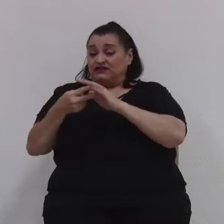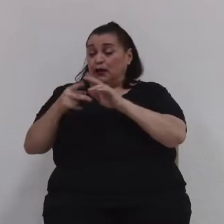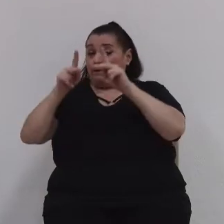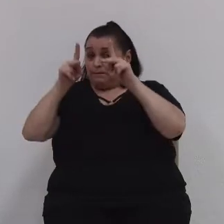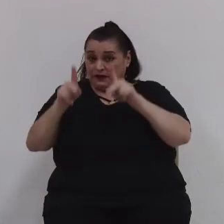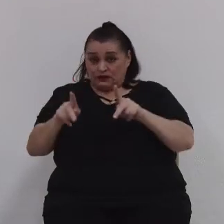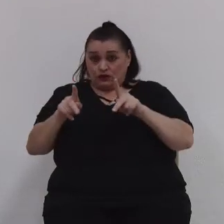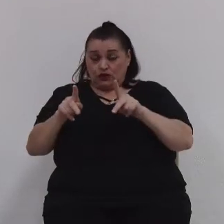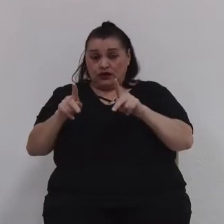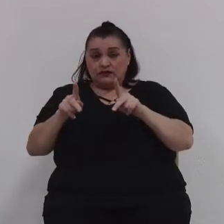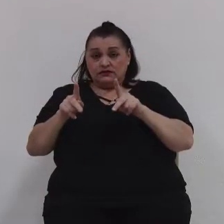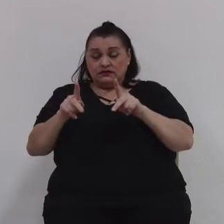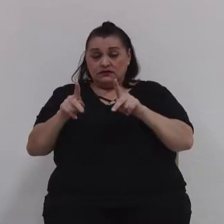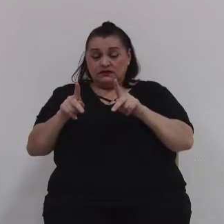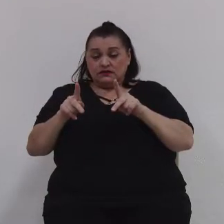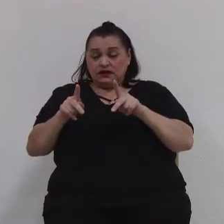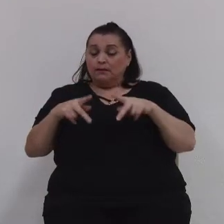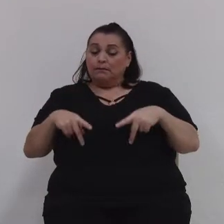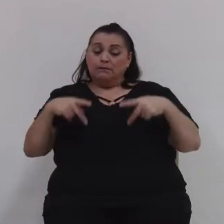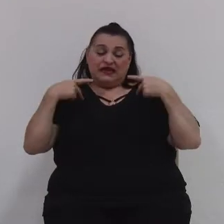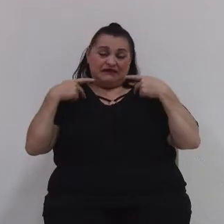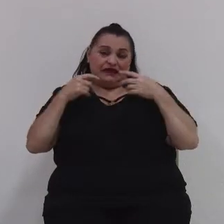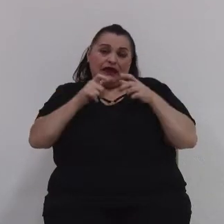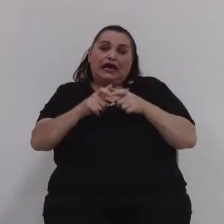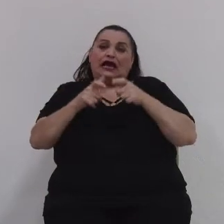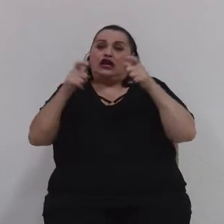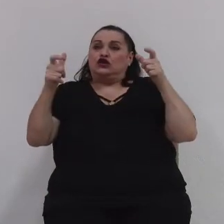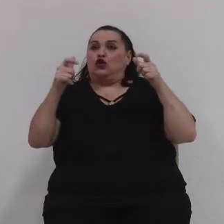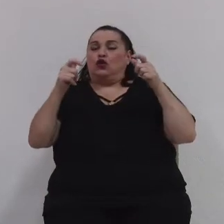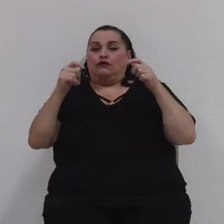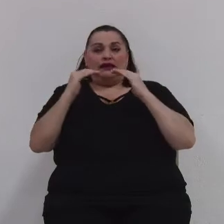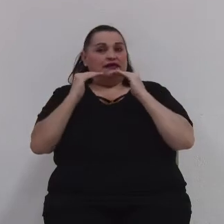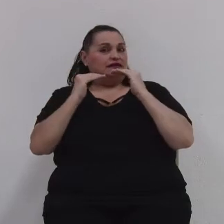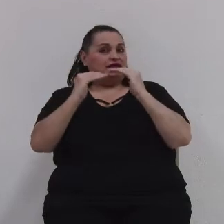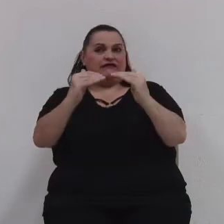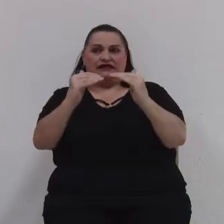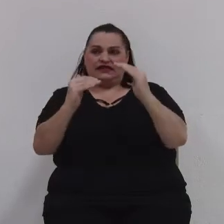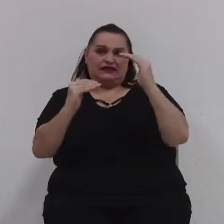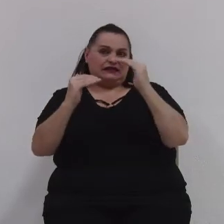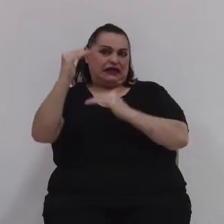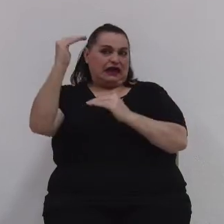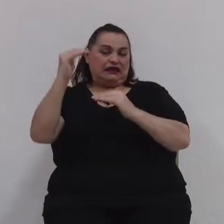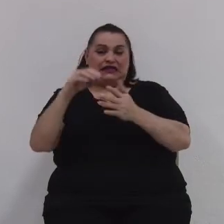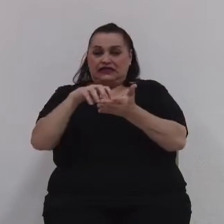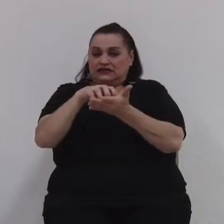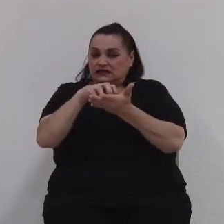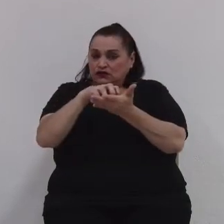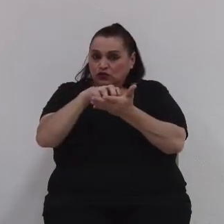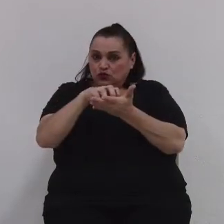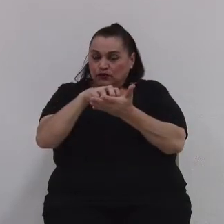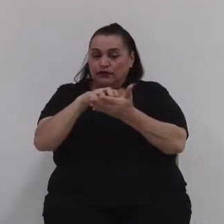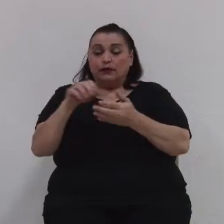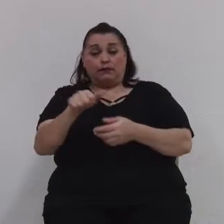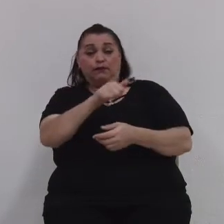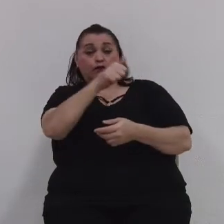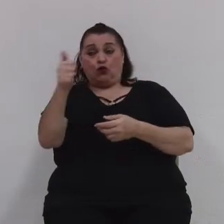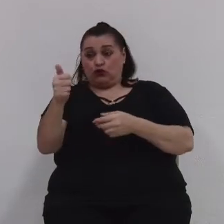personas están viviendo una enorme estabilidad en sus vidas, llena de una gran incertidumbre, y por otro